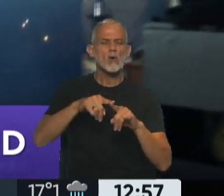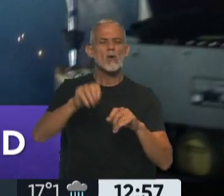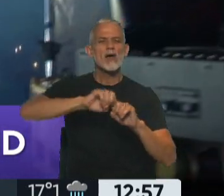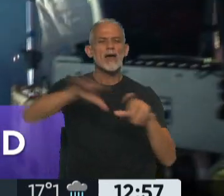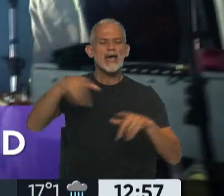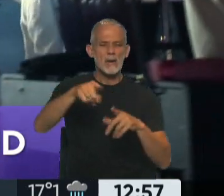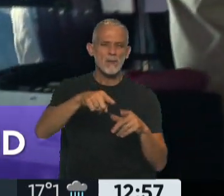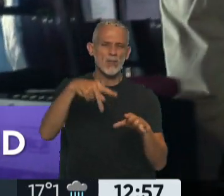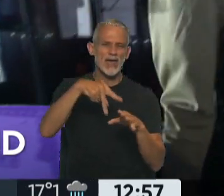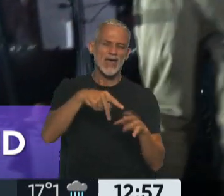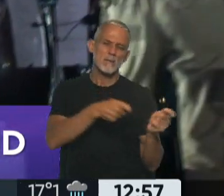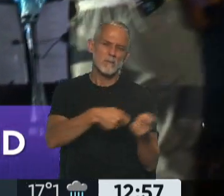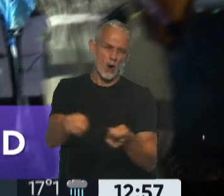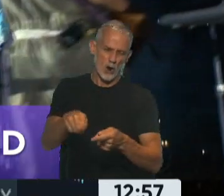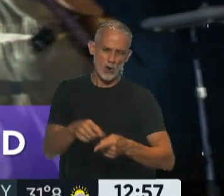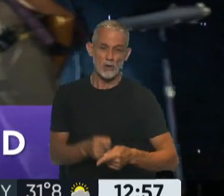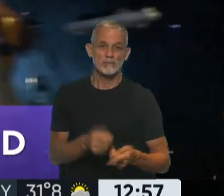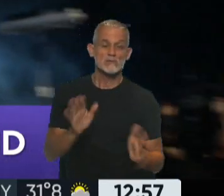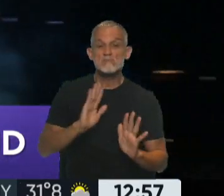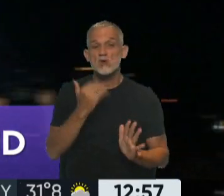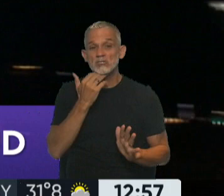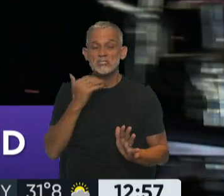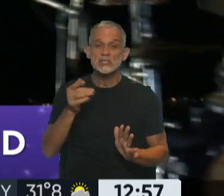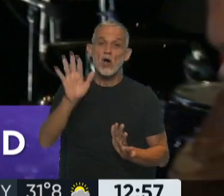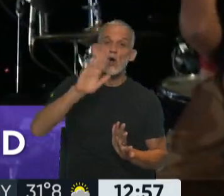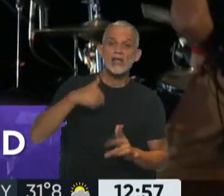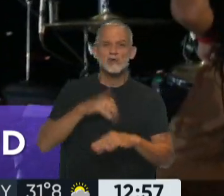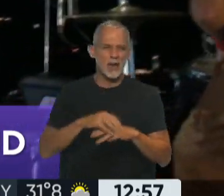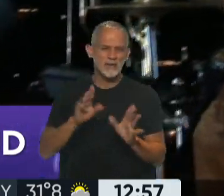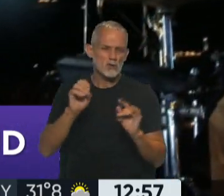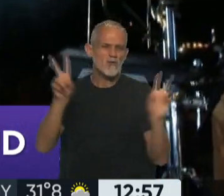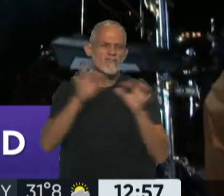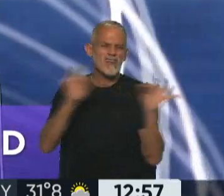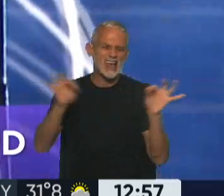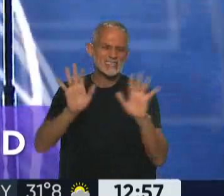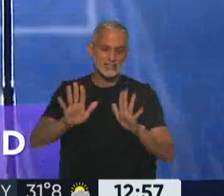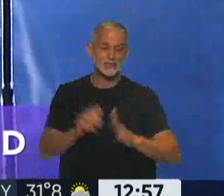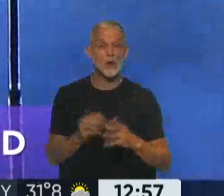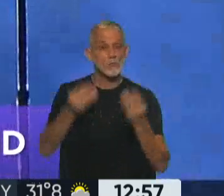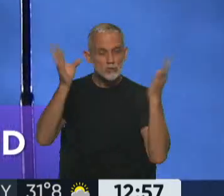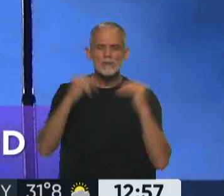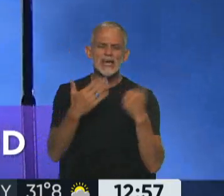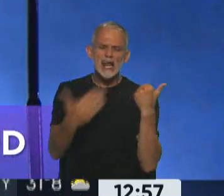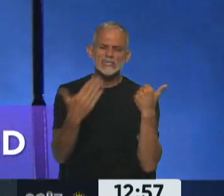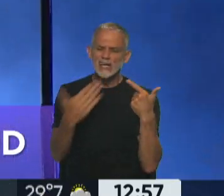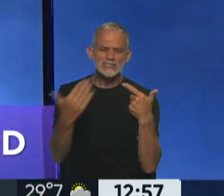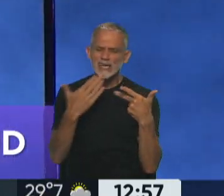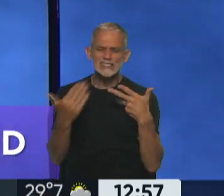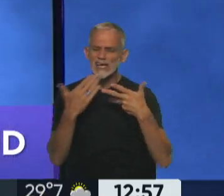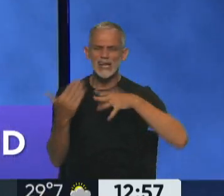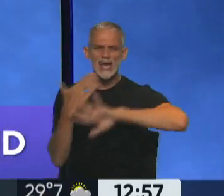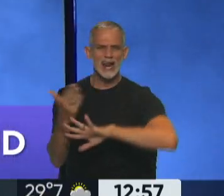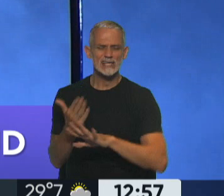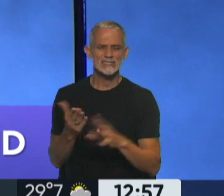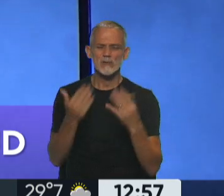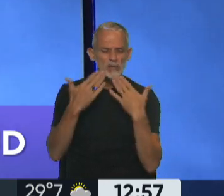polo. No sé si hubo hola, chicas, soy su amigo, pero Adrián Darge los dijo muchas veces gracias.